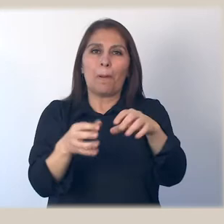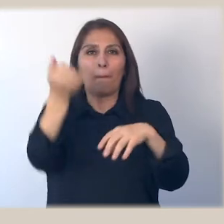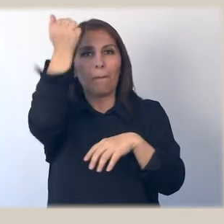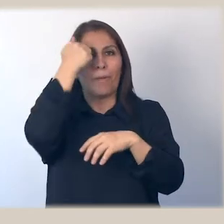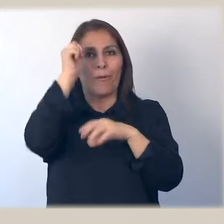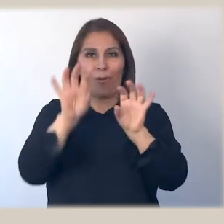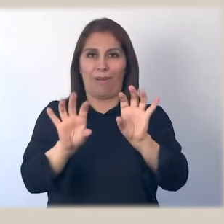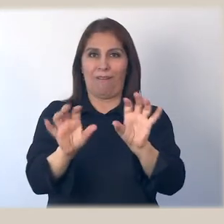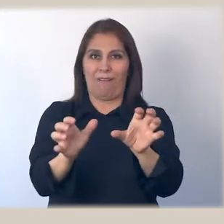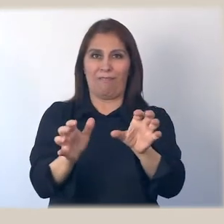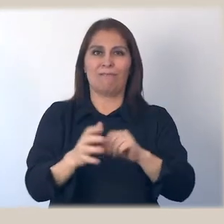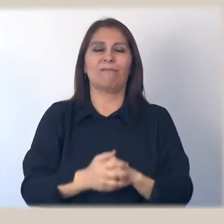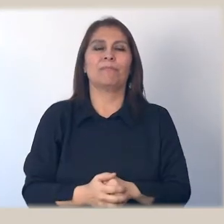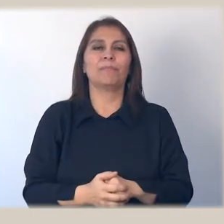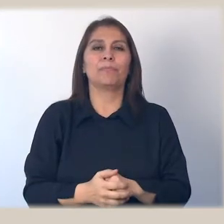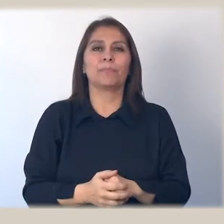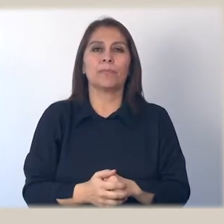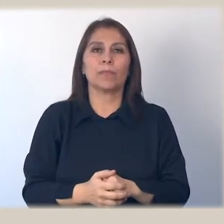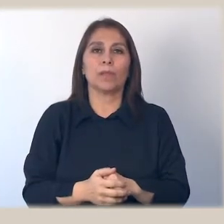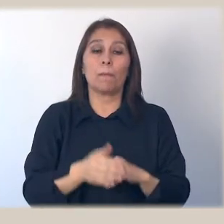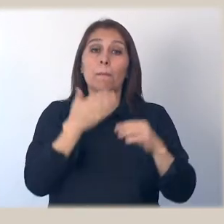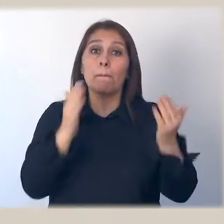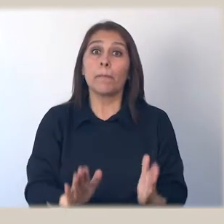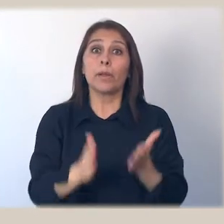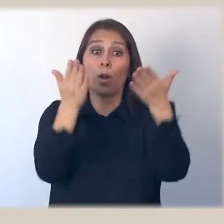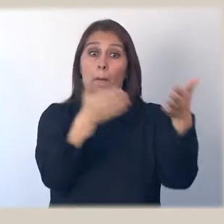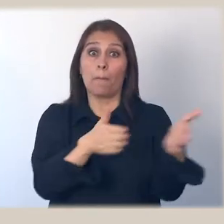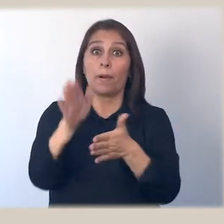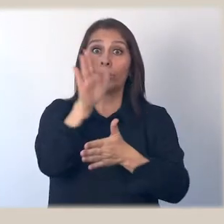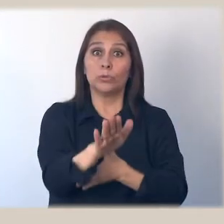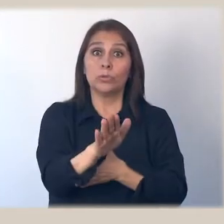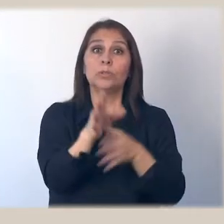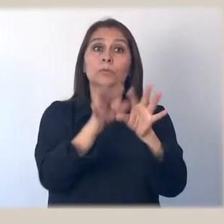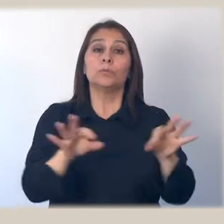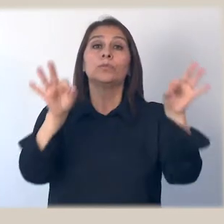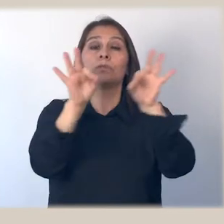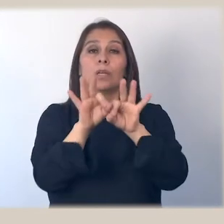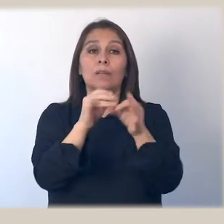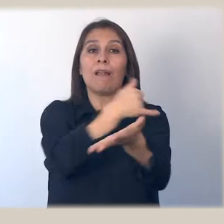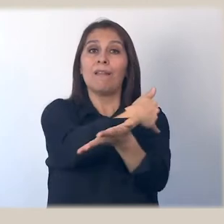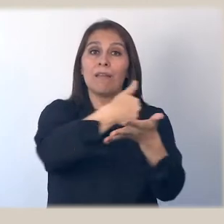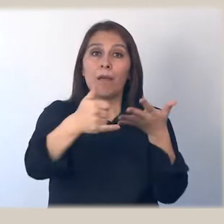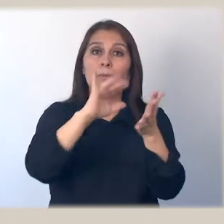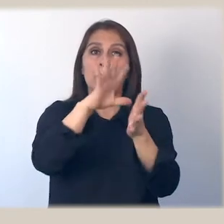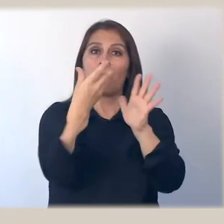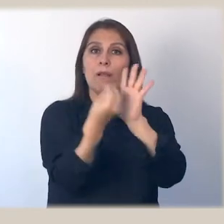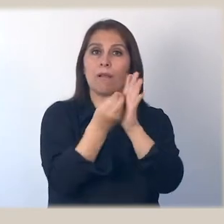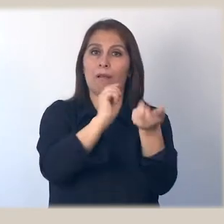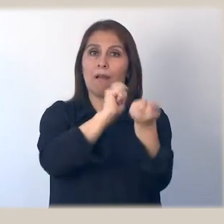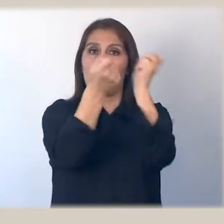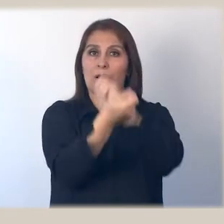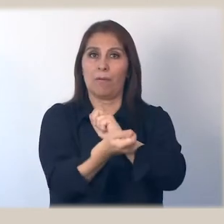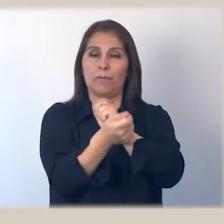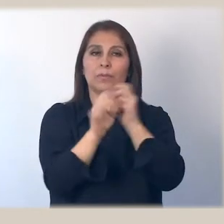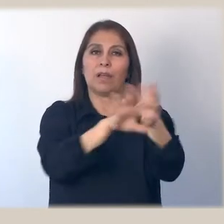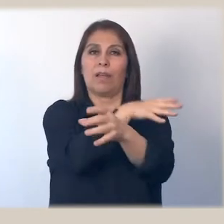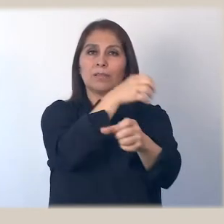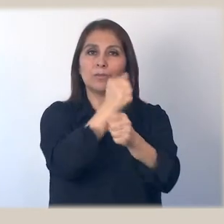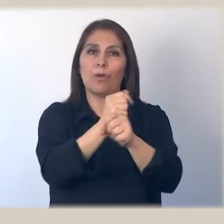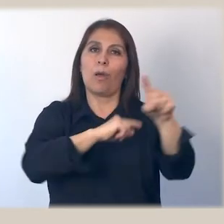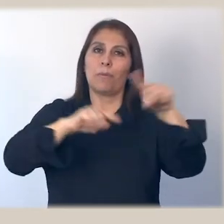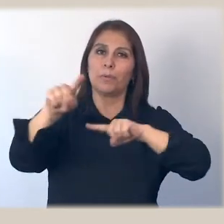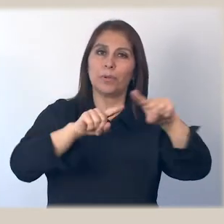Radio. En torno al plan de mejoramiento se proyecta actualizar lineamientos y paradigmas para la dirección, gestión